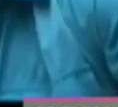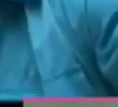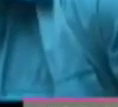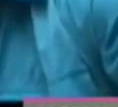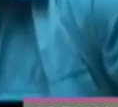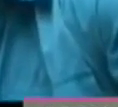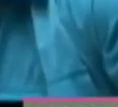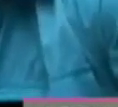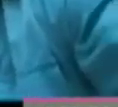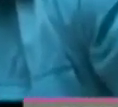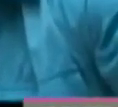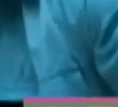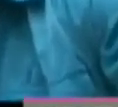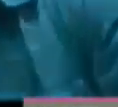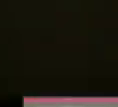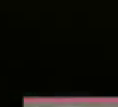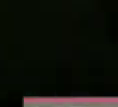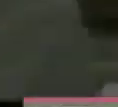ahí.